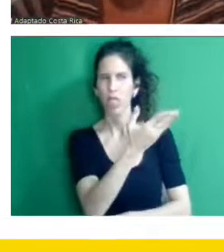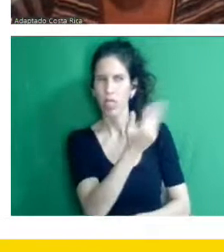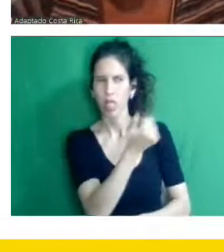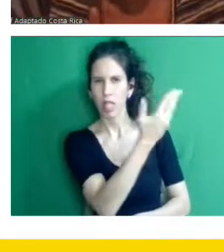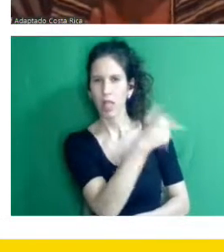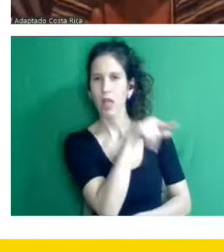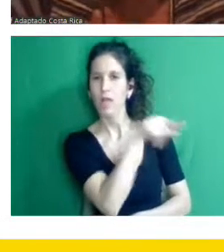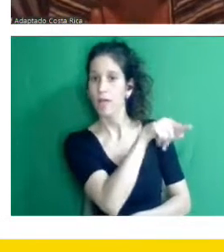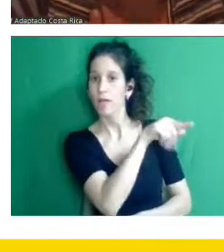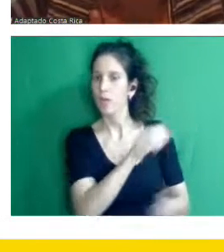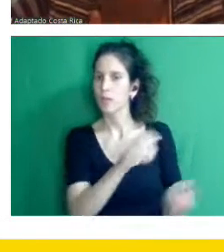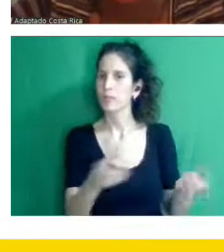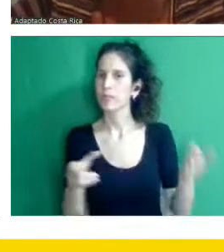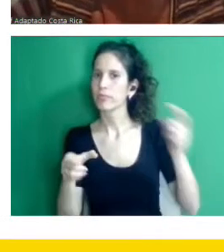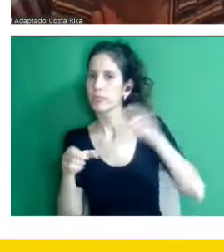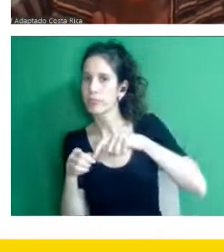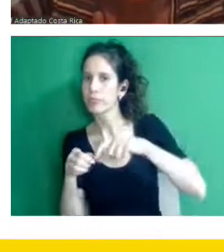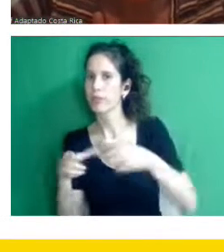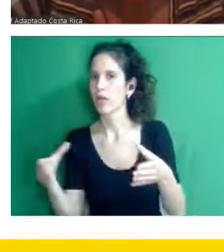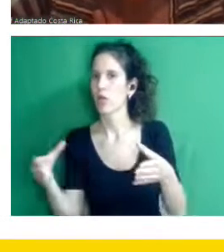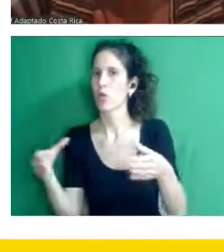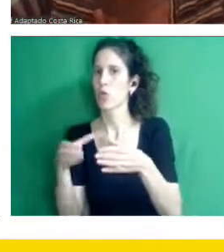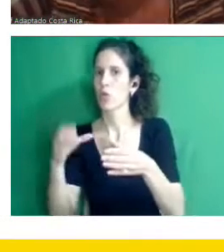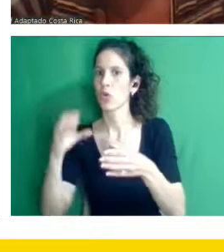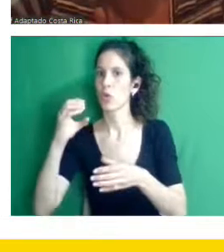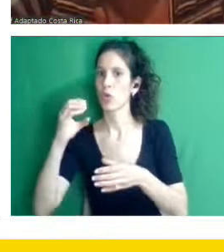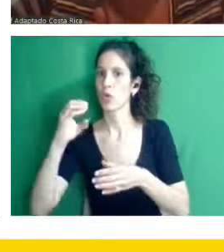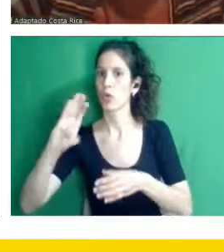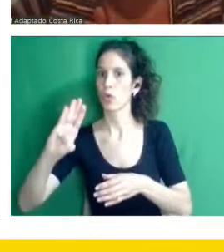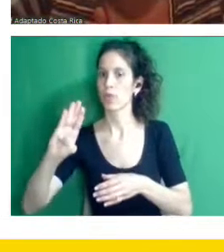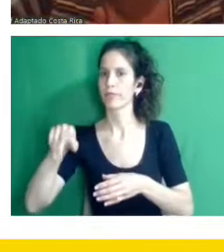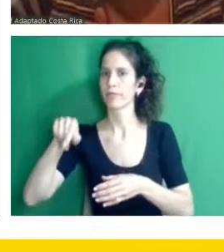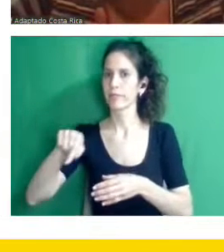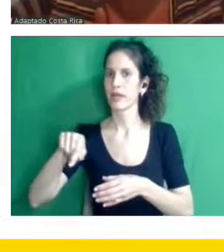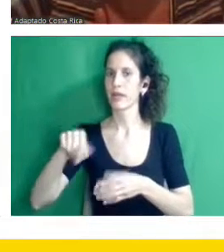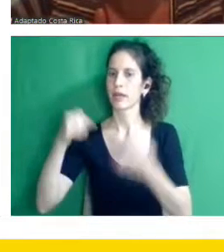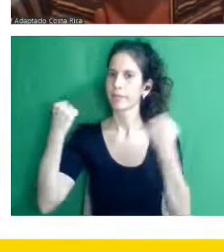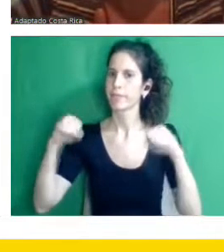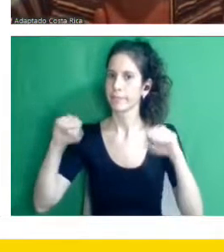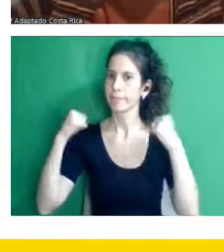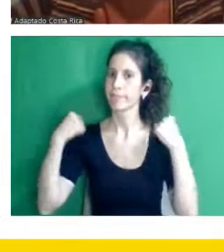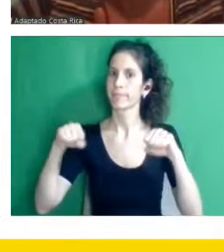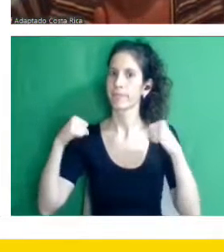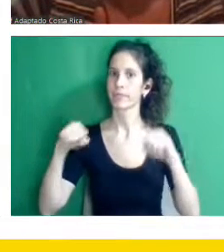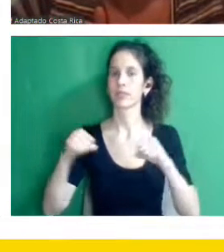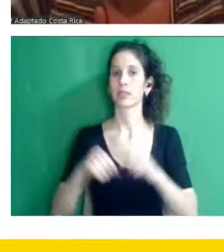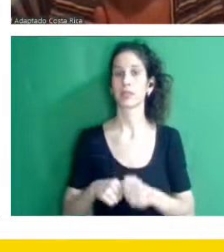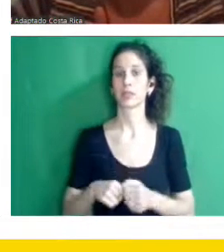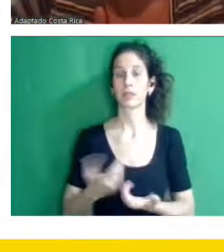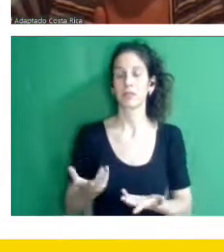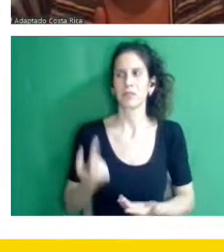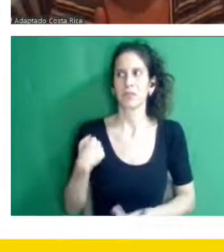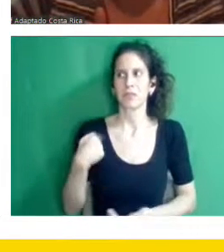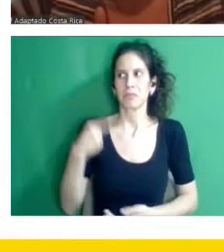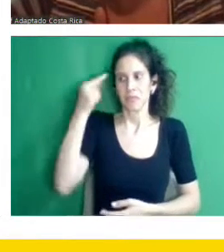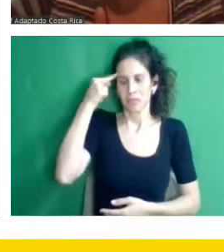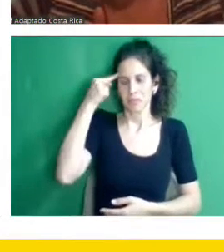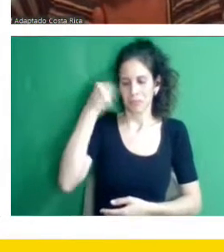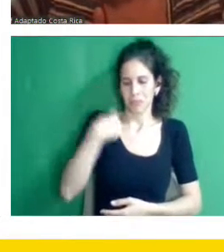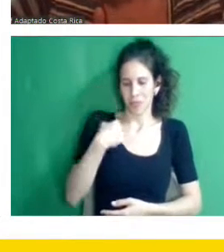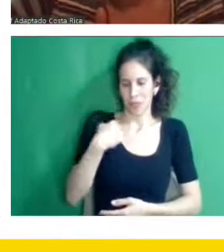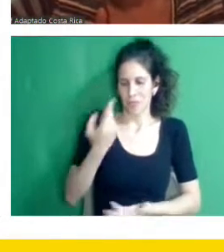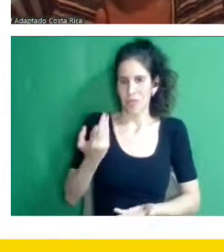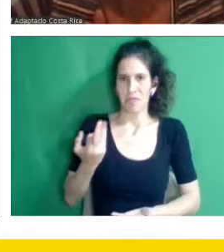Y bueno, yo le soy súper honesta. Yo nunca me he considerado una persona deportista. Siempre fui